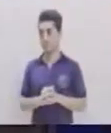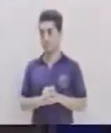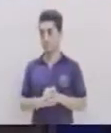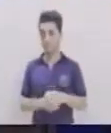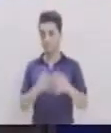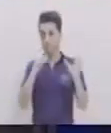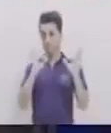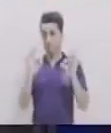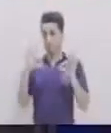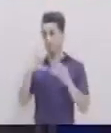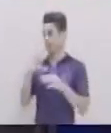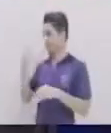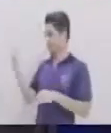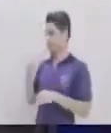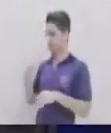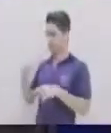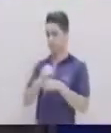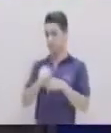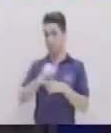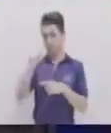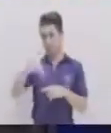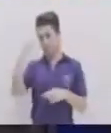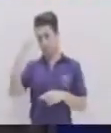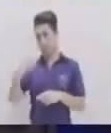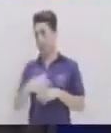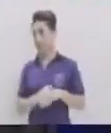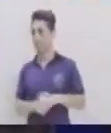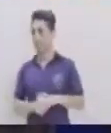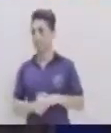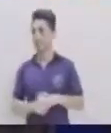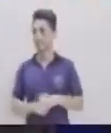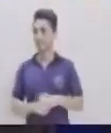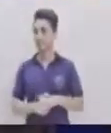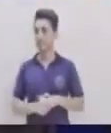Y ahí tenemos nuestro ejercicio del día de hoy.